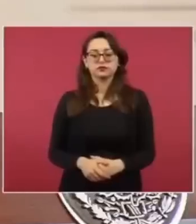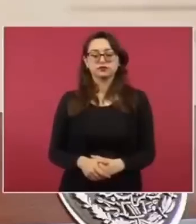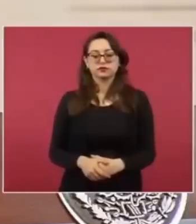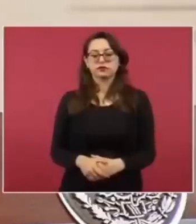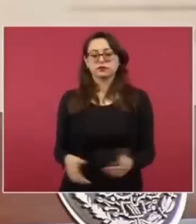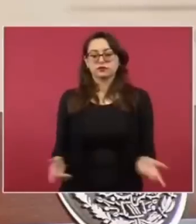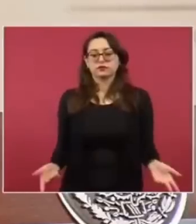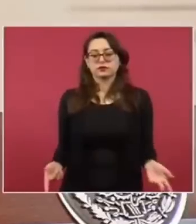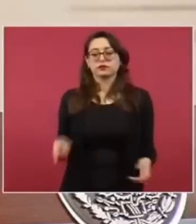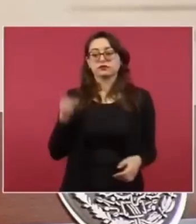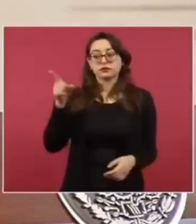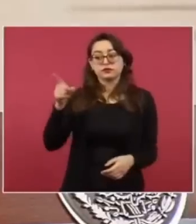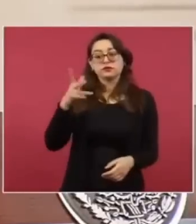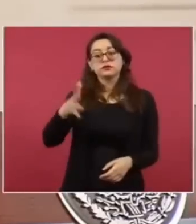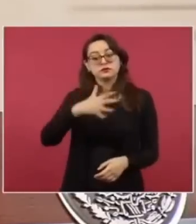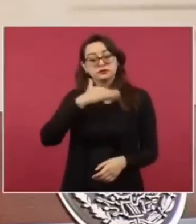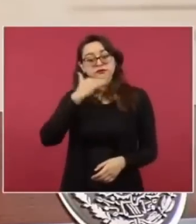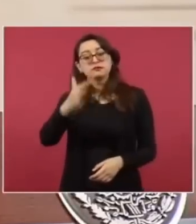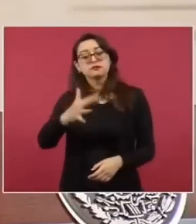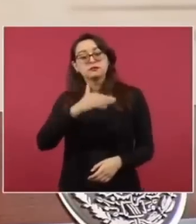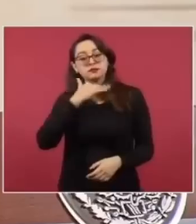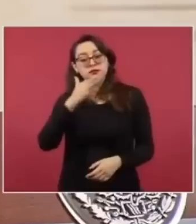cobran un sueldo